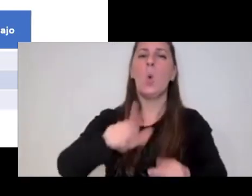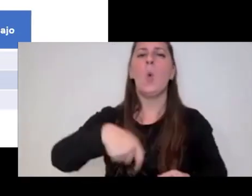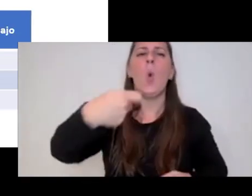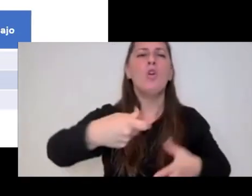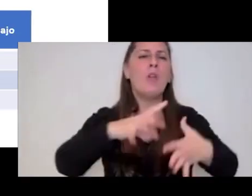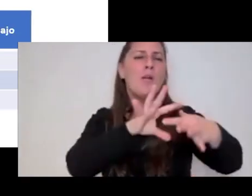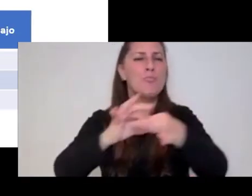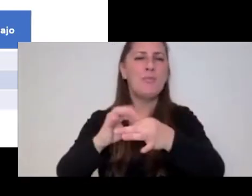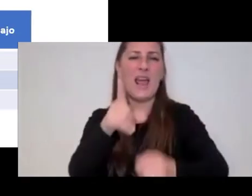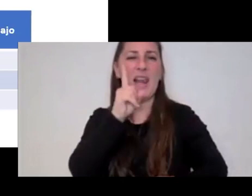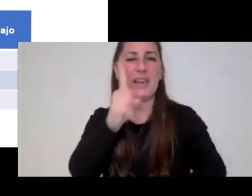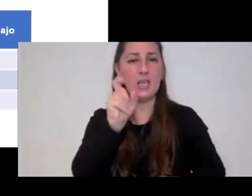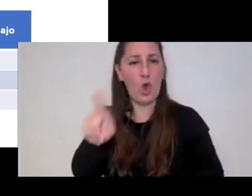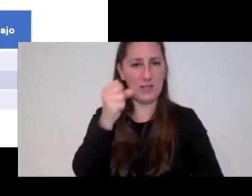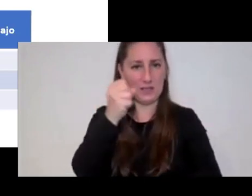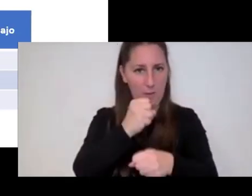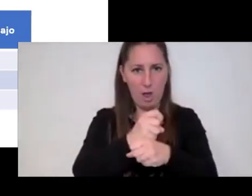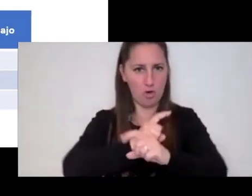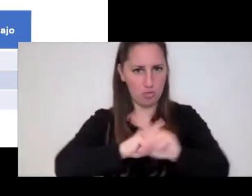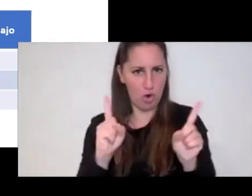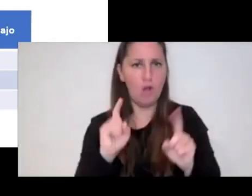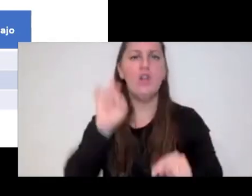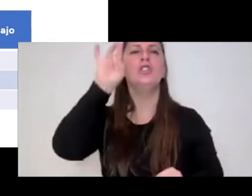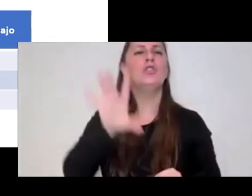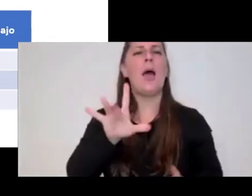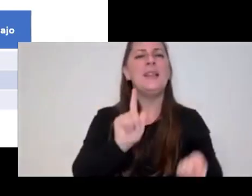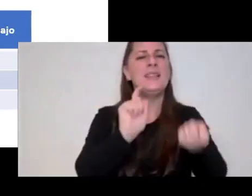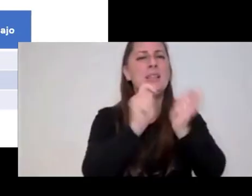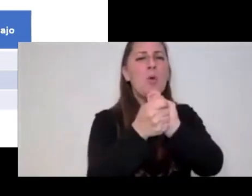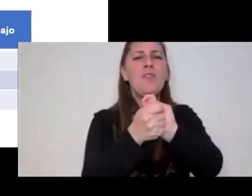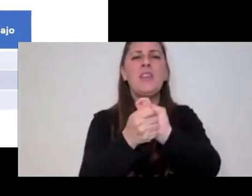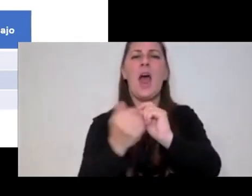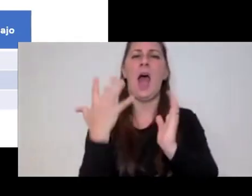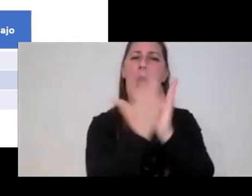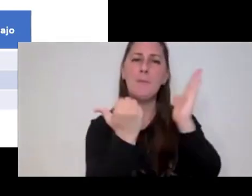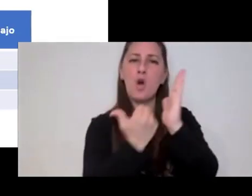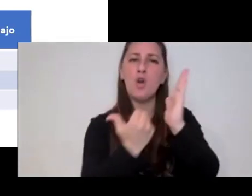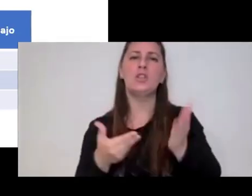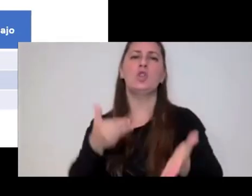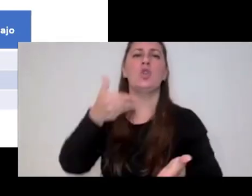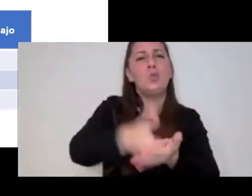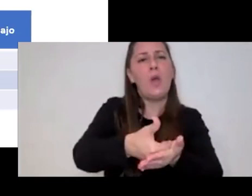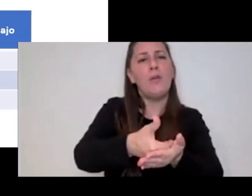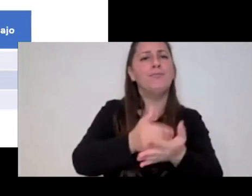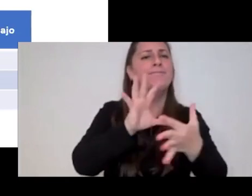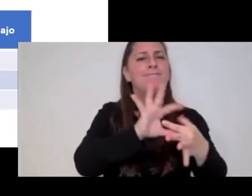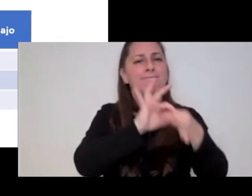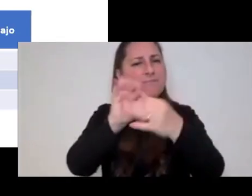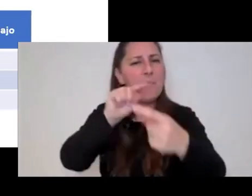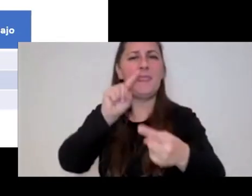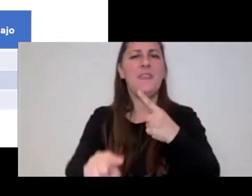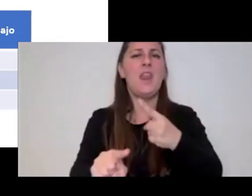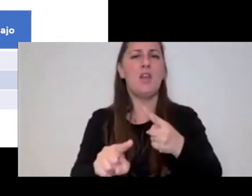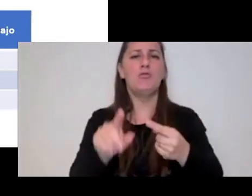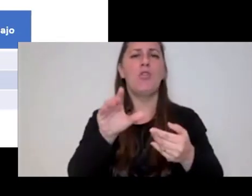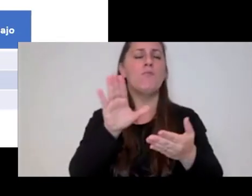trabajo, solamente se modifican aportes y contribuciones, que está directamente vinculado con el